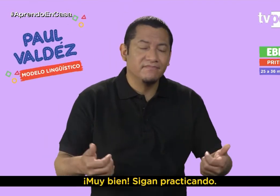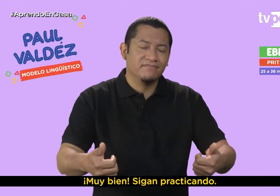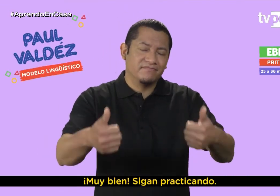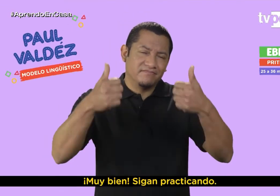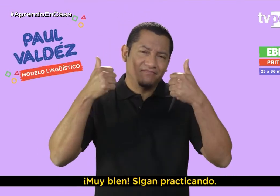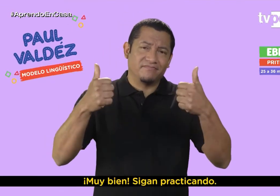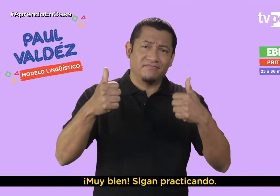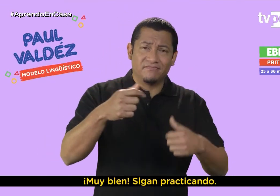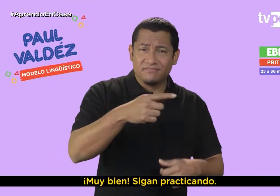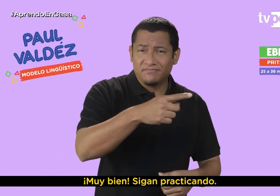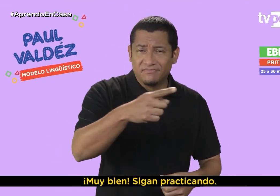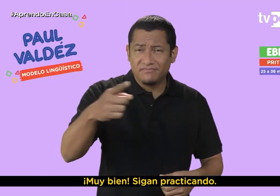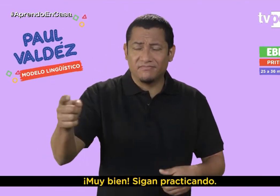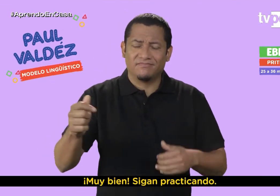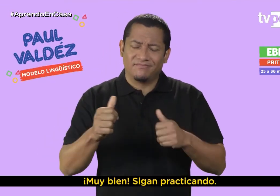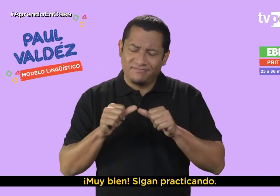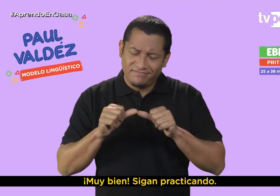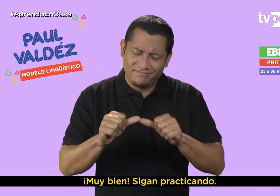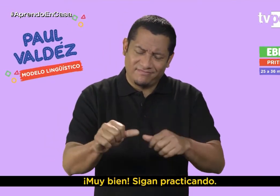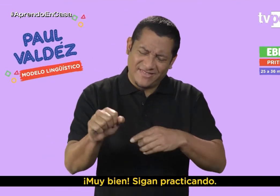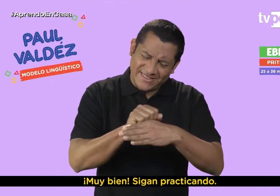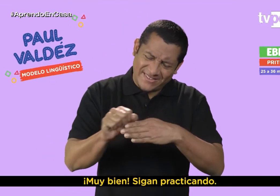¡Muy bien! ¡Sigan practicando!